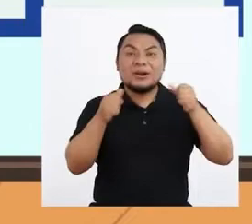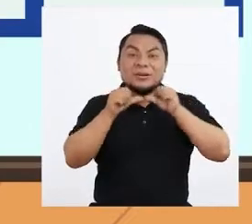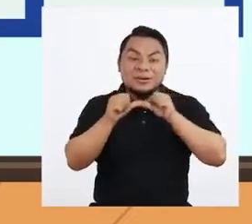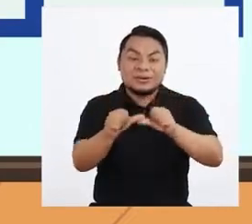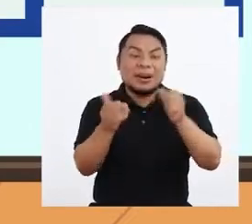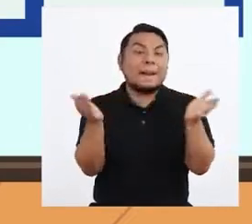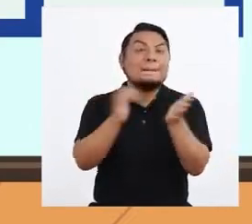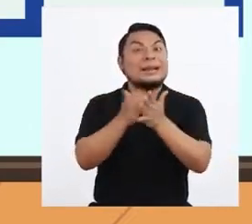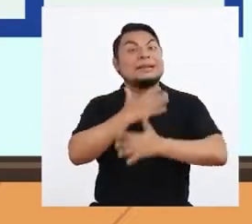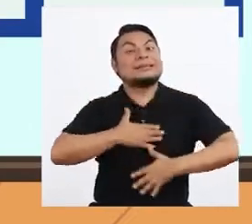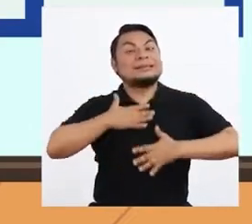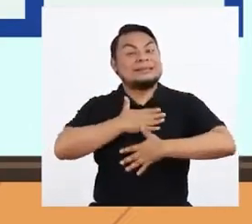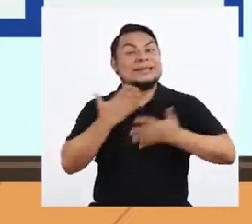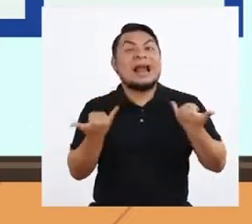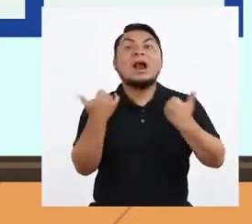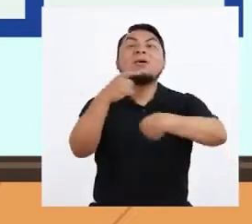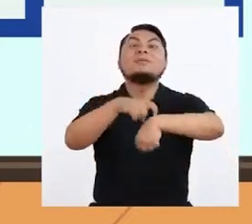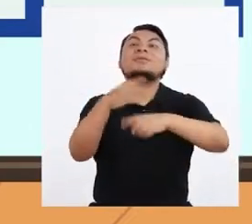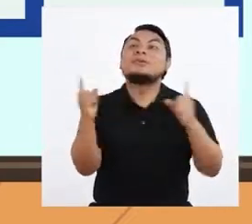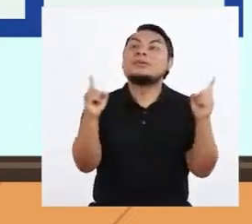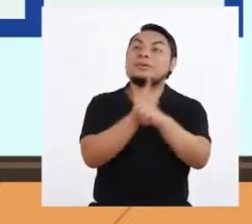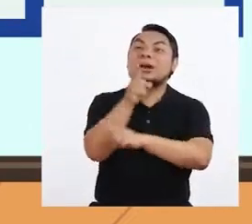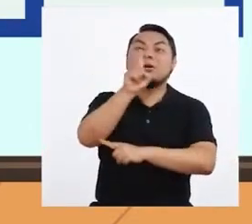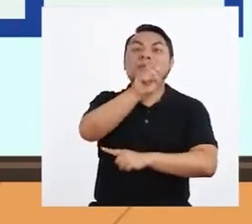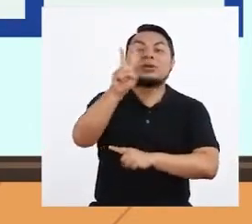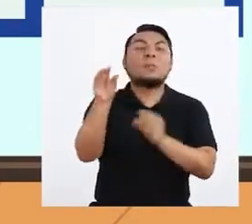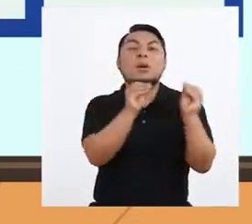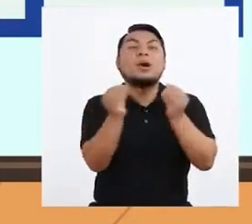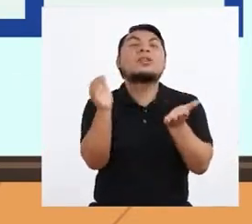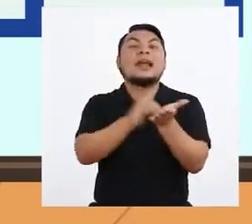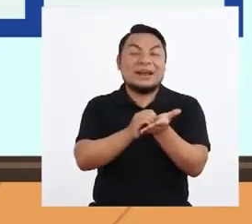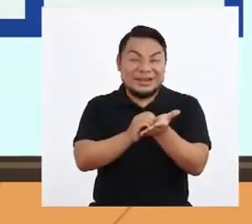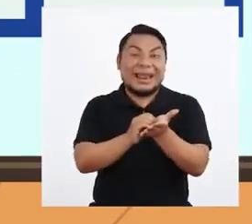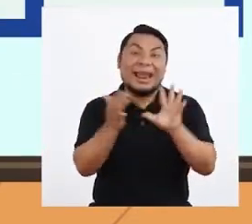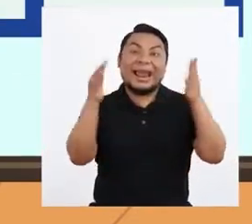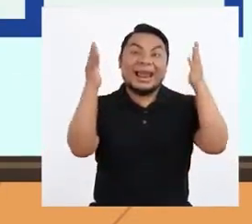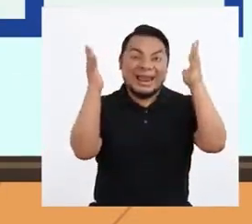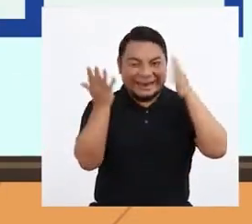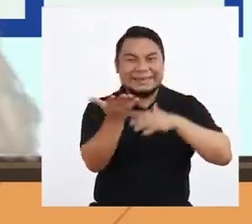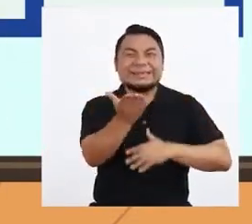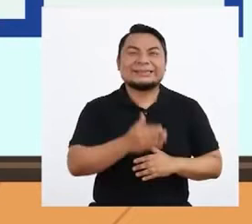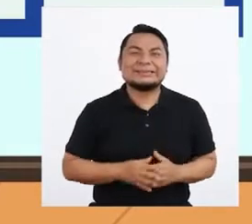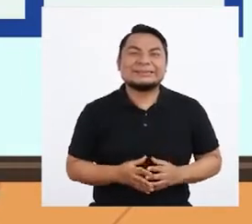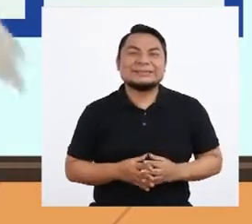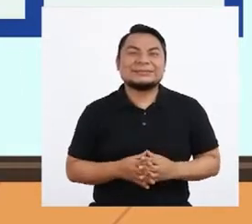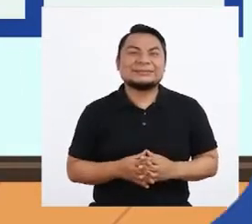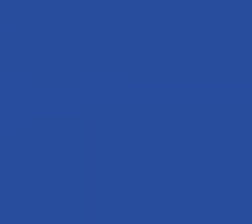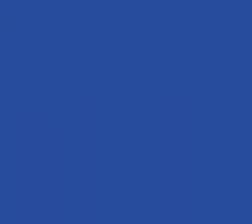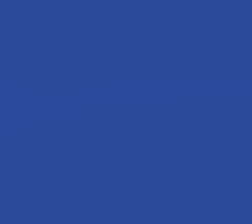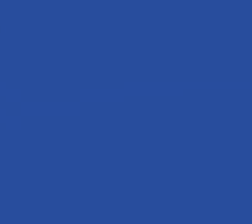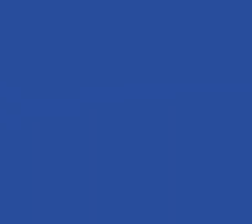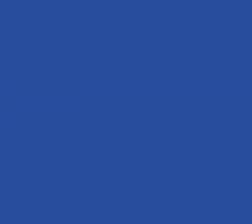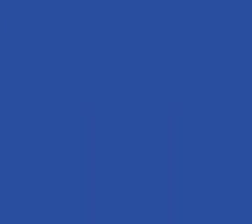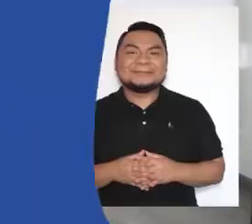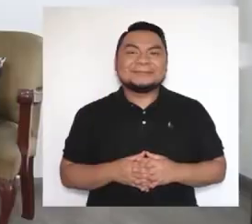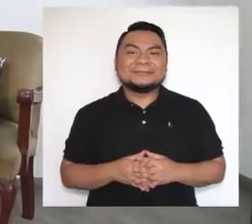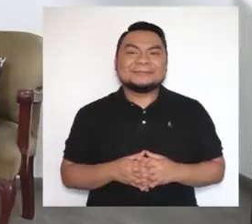tranquilo, podemos continuar con más diversión. ¡Es momento de 1, 2, 3! ¡Me muevo otra